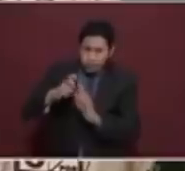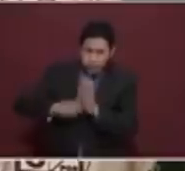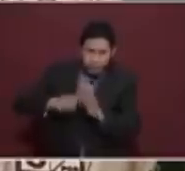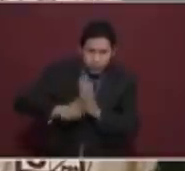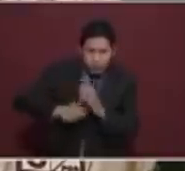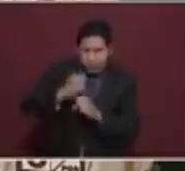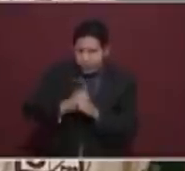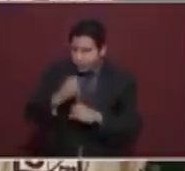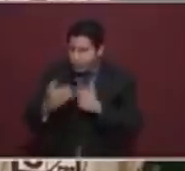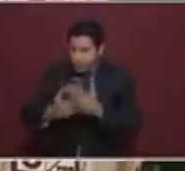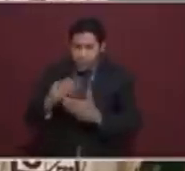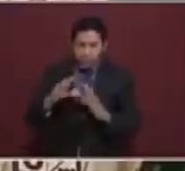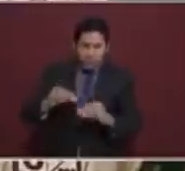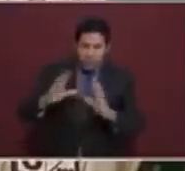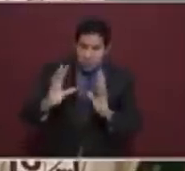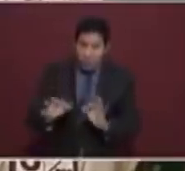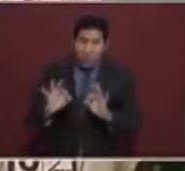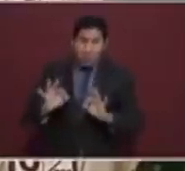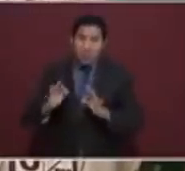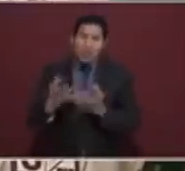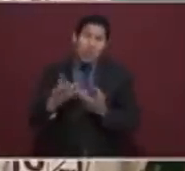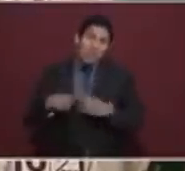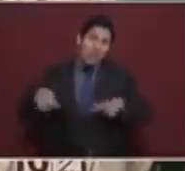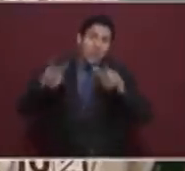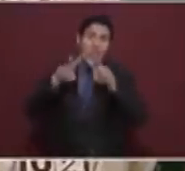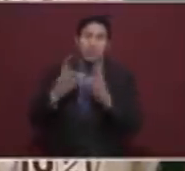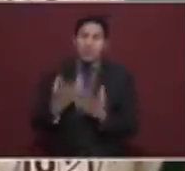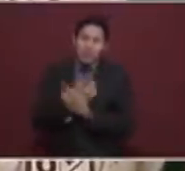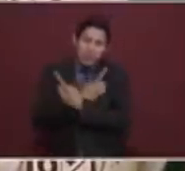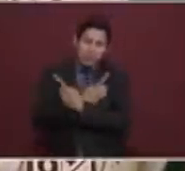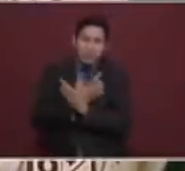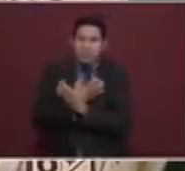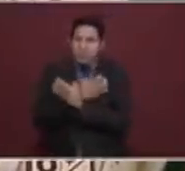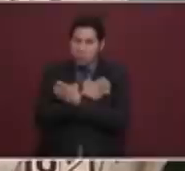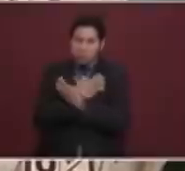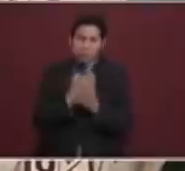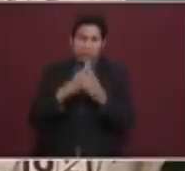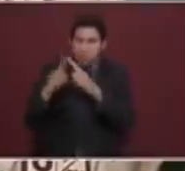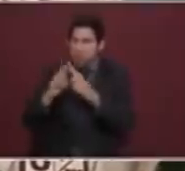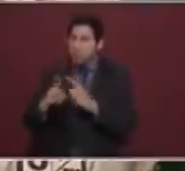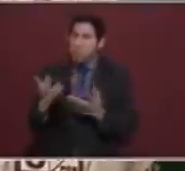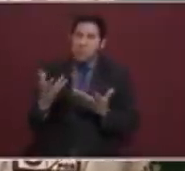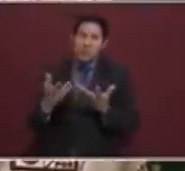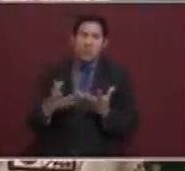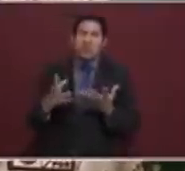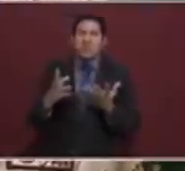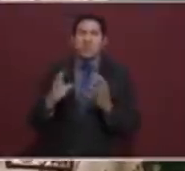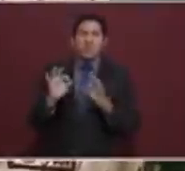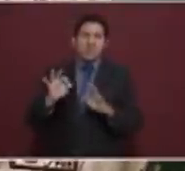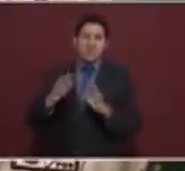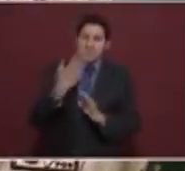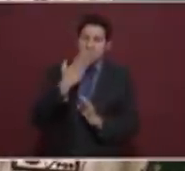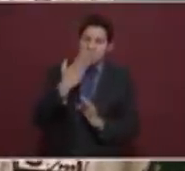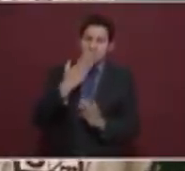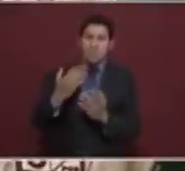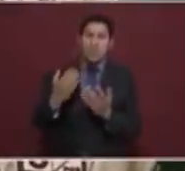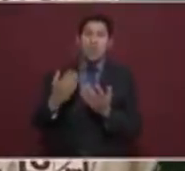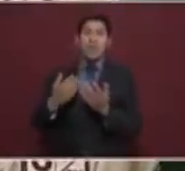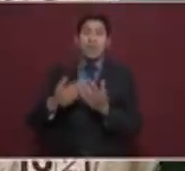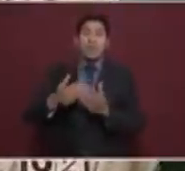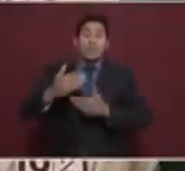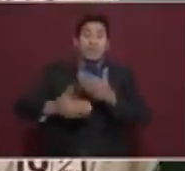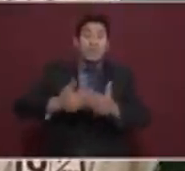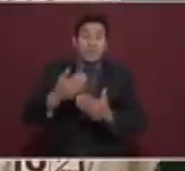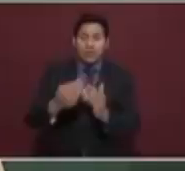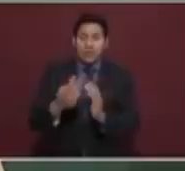para darle esa disciplina esos valores que necesitamos dentro de la institución para operar y posterior a esos